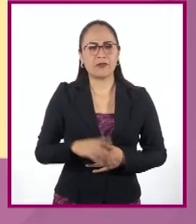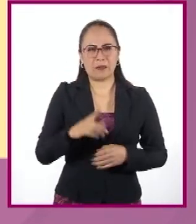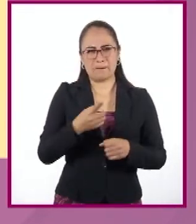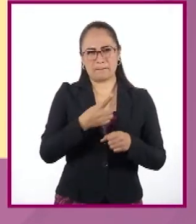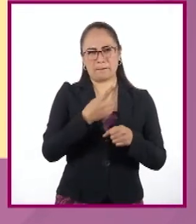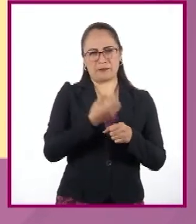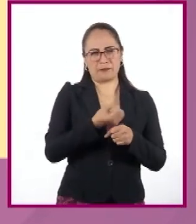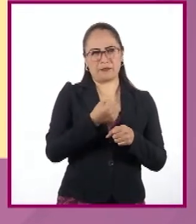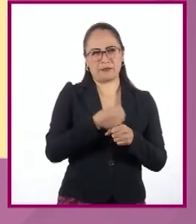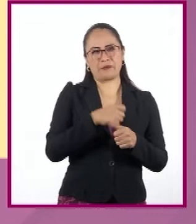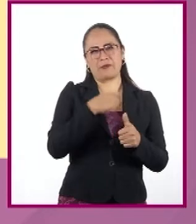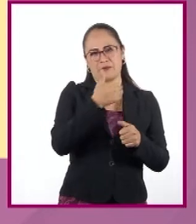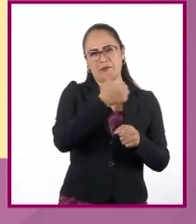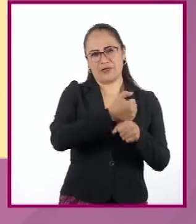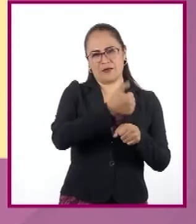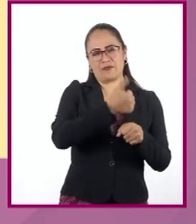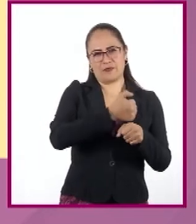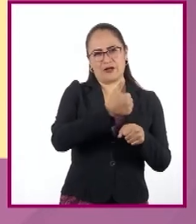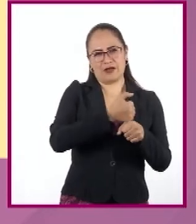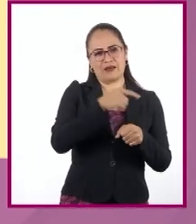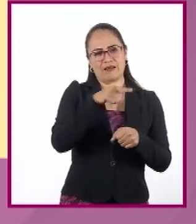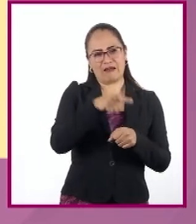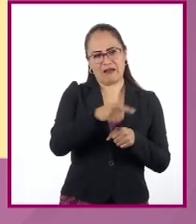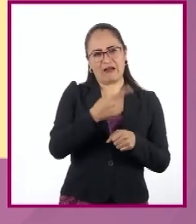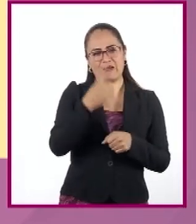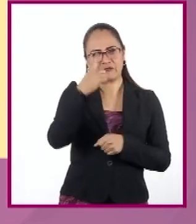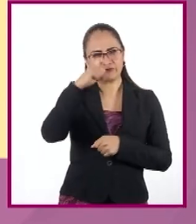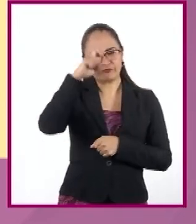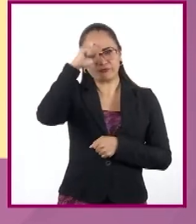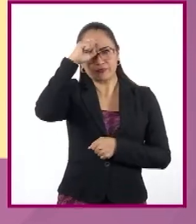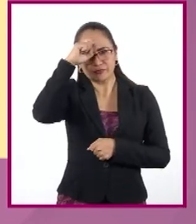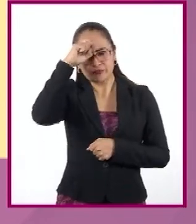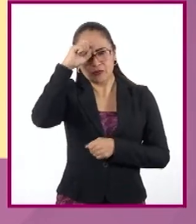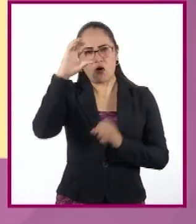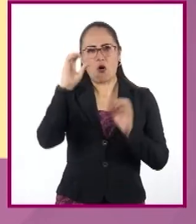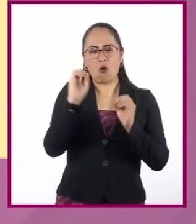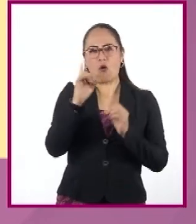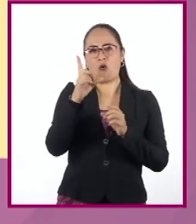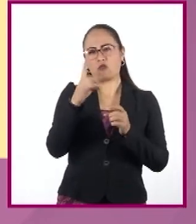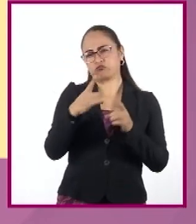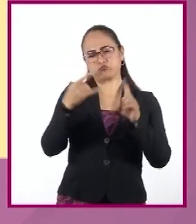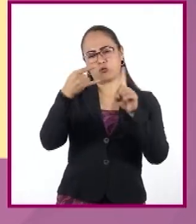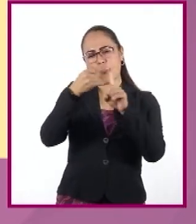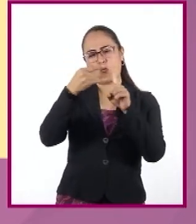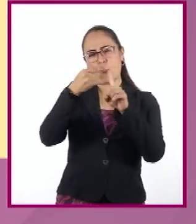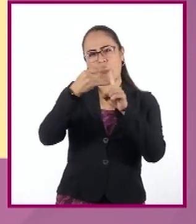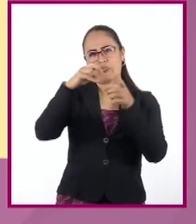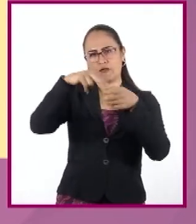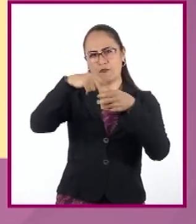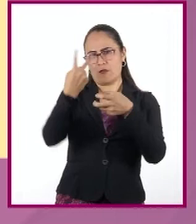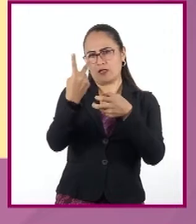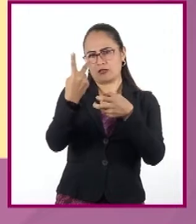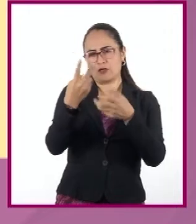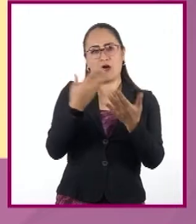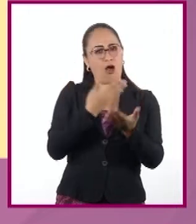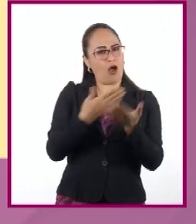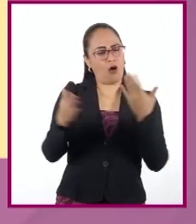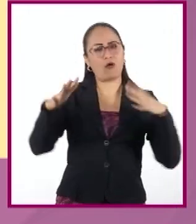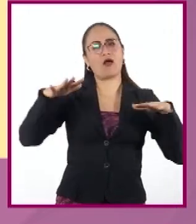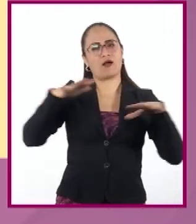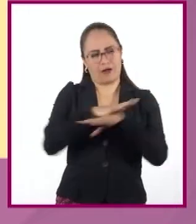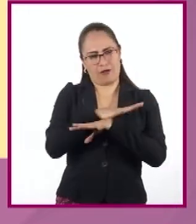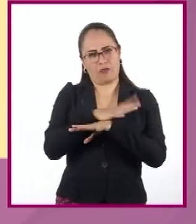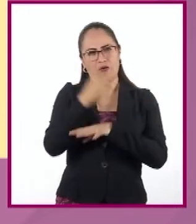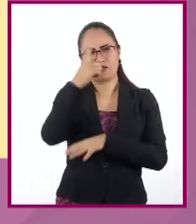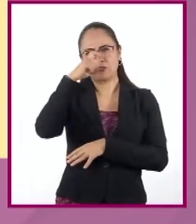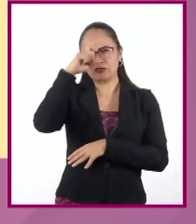la incógnita la representaban con un signo de interrogación o con un cuadrito vacío, pero ahora vamos a utilizar las incógnitas